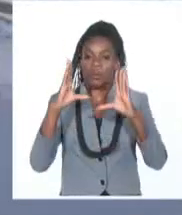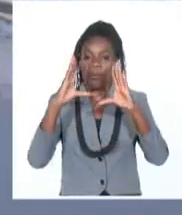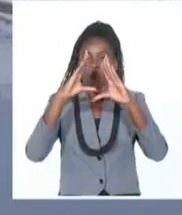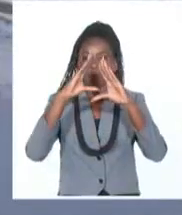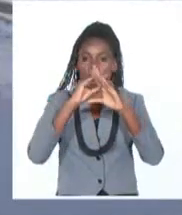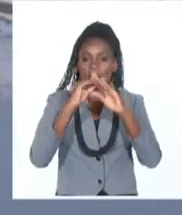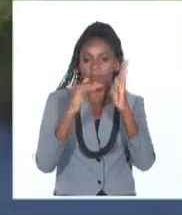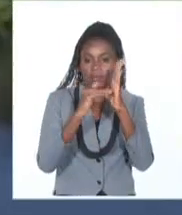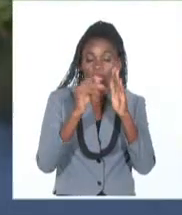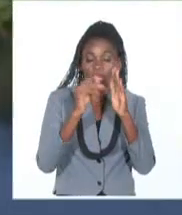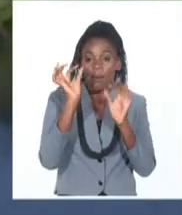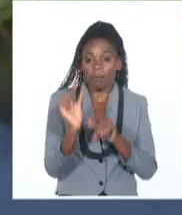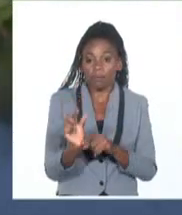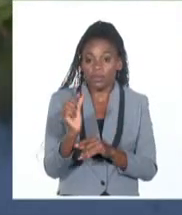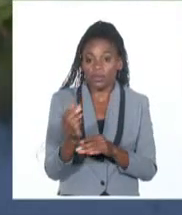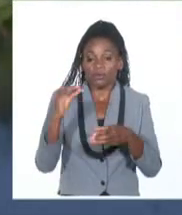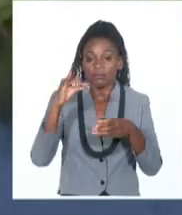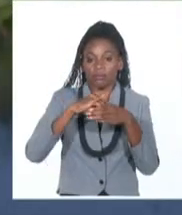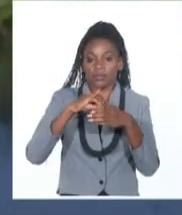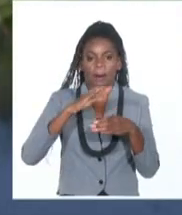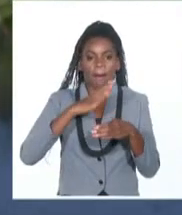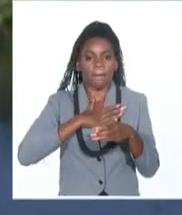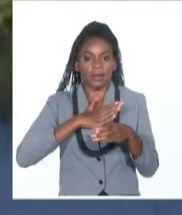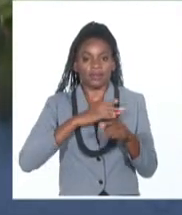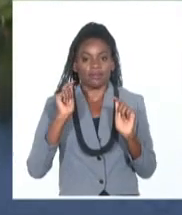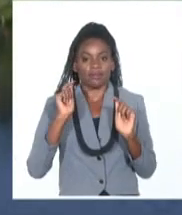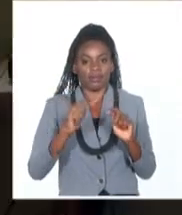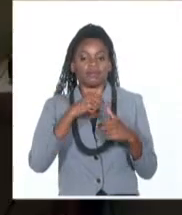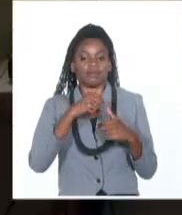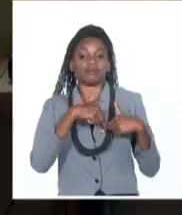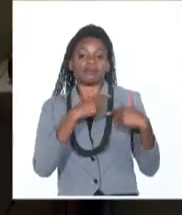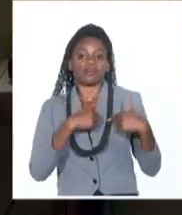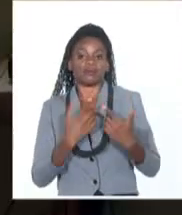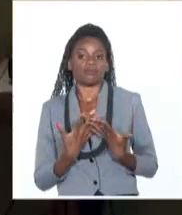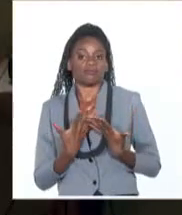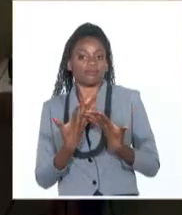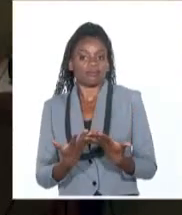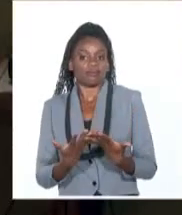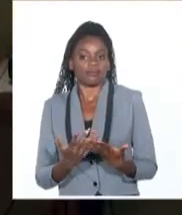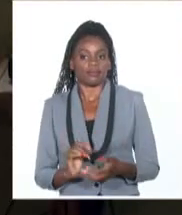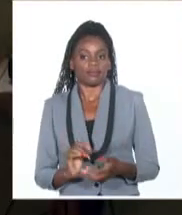en su gente, esa que se siente terracera de corazón. De aquí,